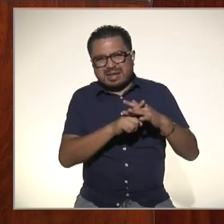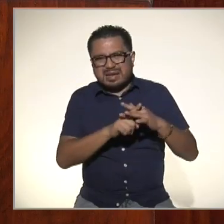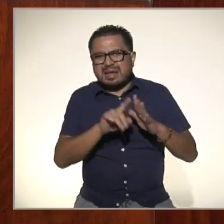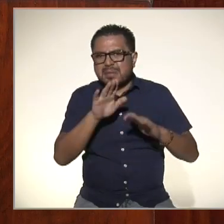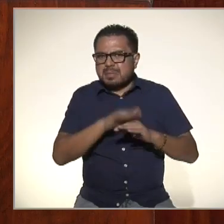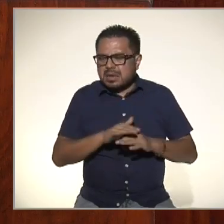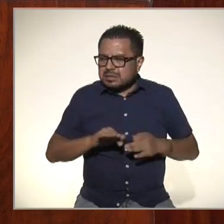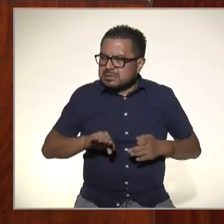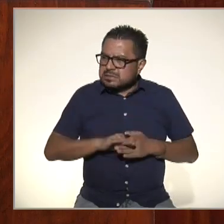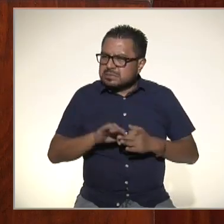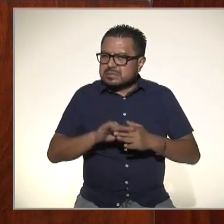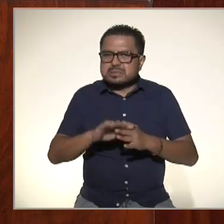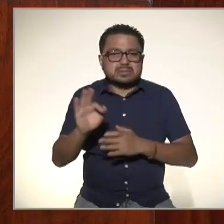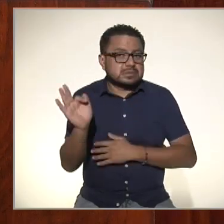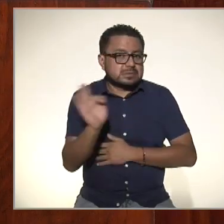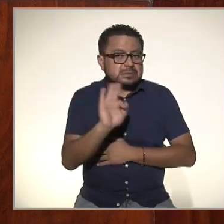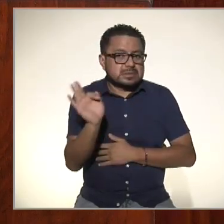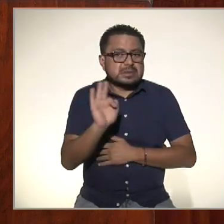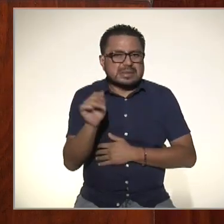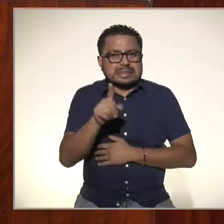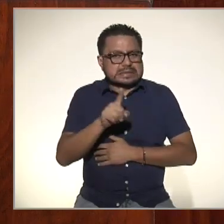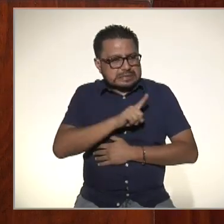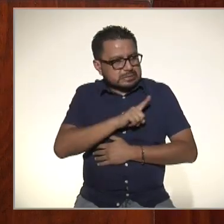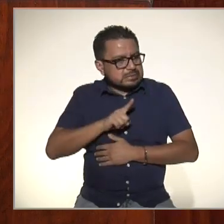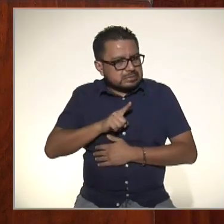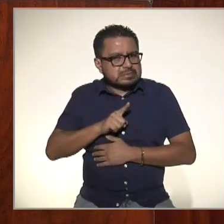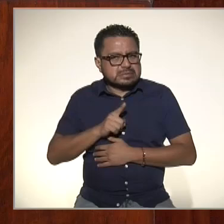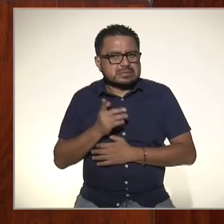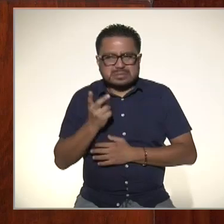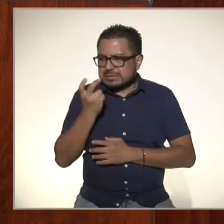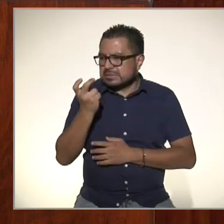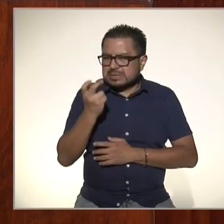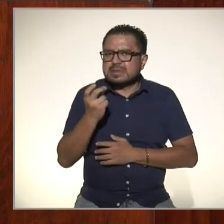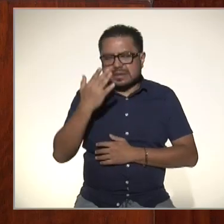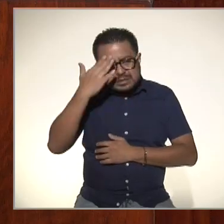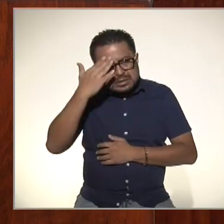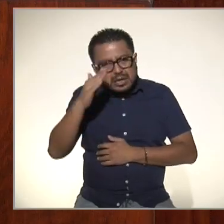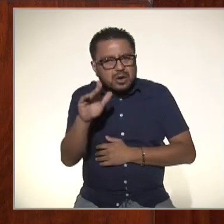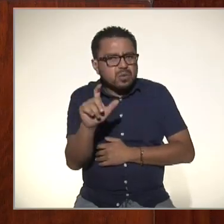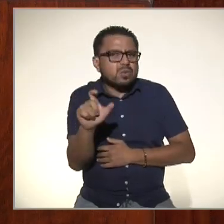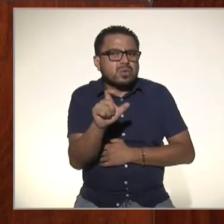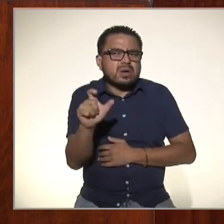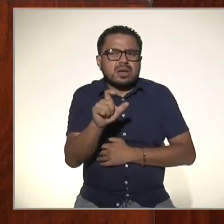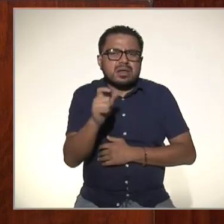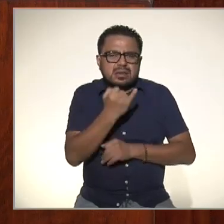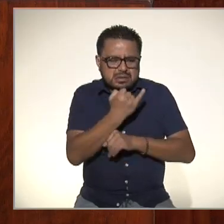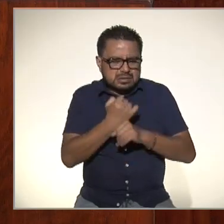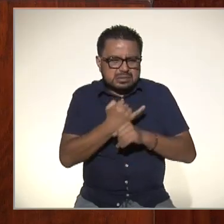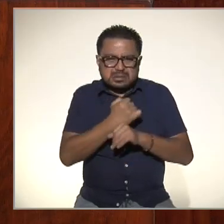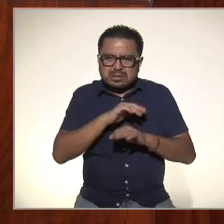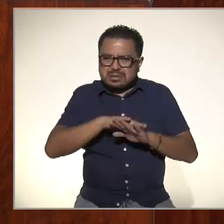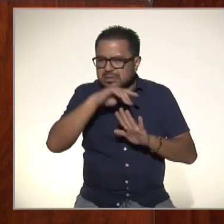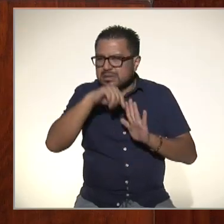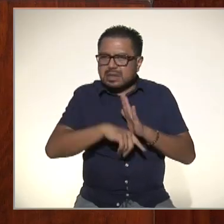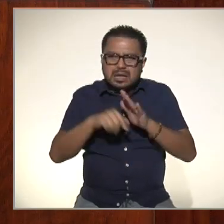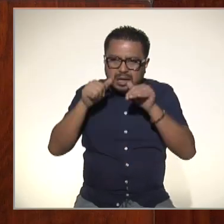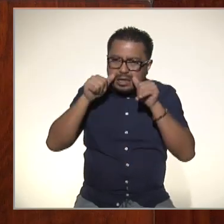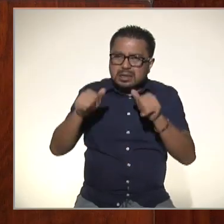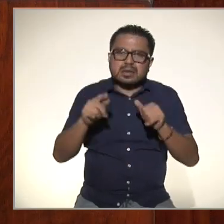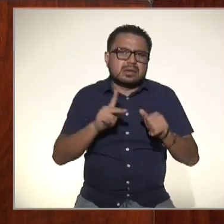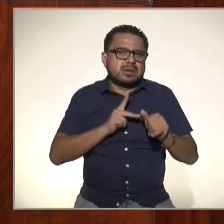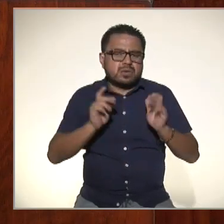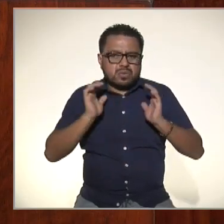recurrente, a lo mejor es tiempo y eso lo vamos a saber cuando nos autoexploramos y ponemos atención en nuestro